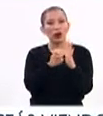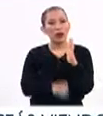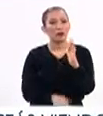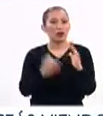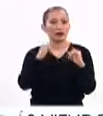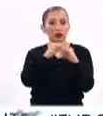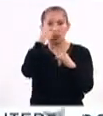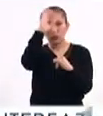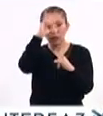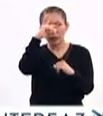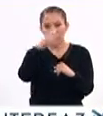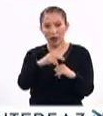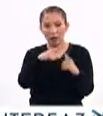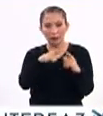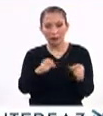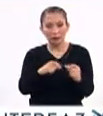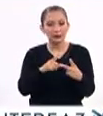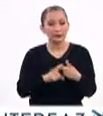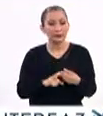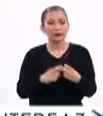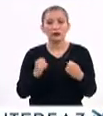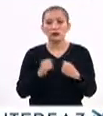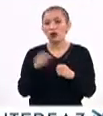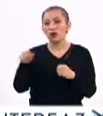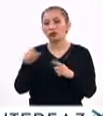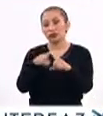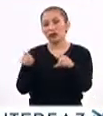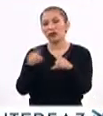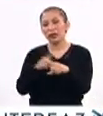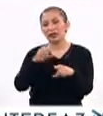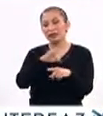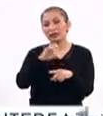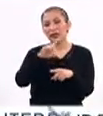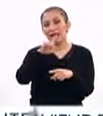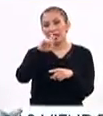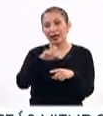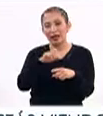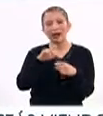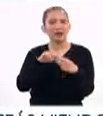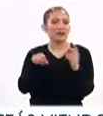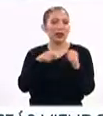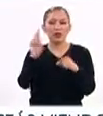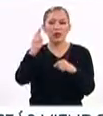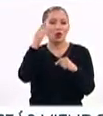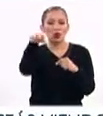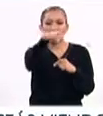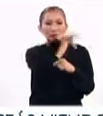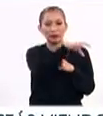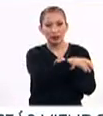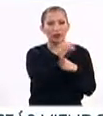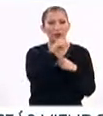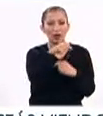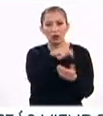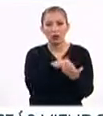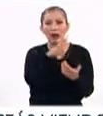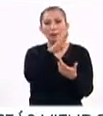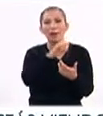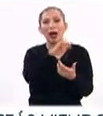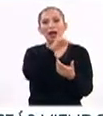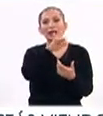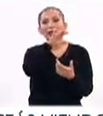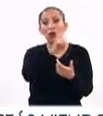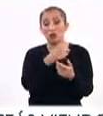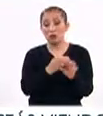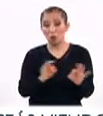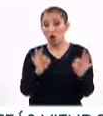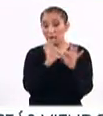con el Instituto Cultural Mexicano-Japonés, con el CELE, con muchas universidades también de la zona del Bajío, donde es